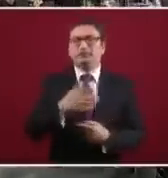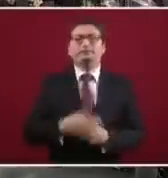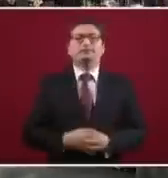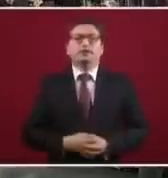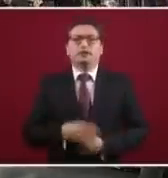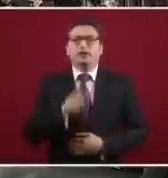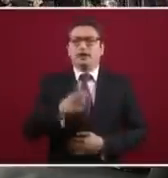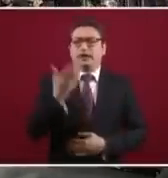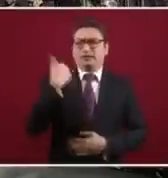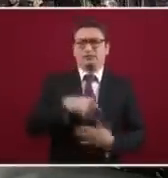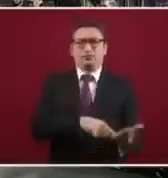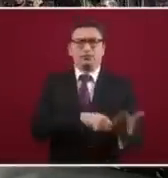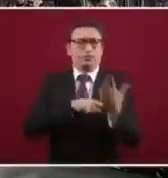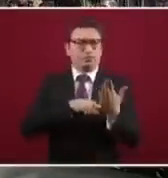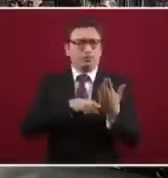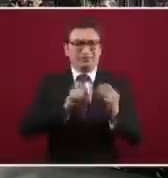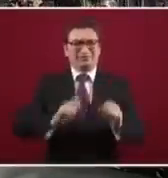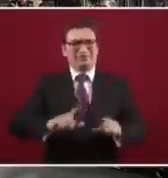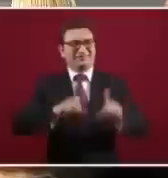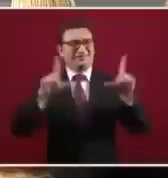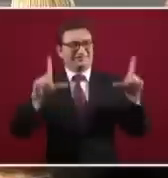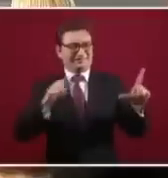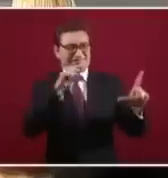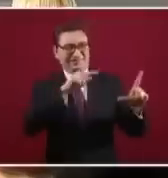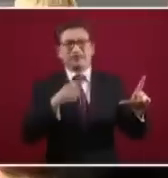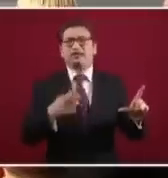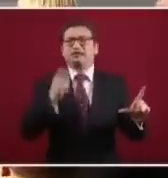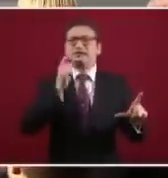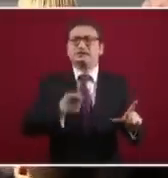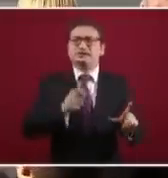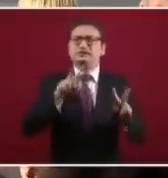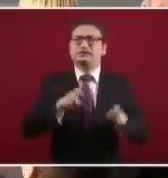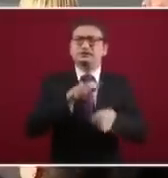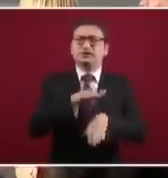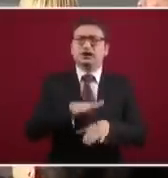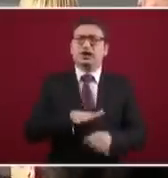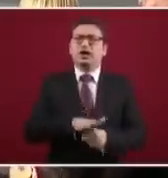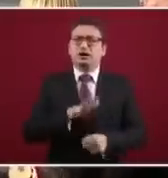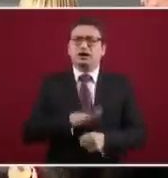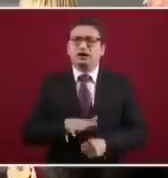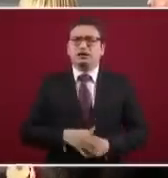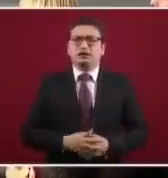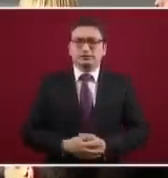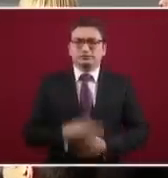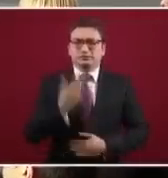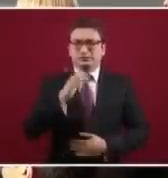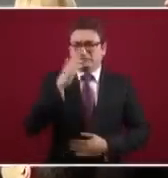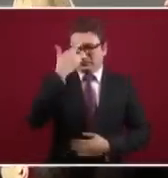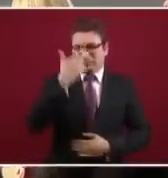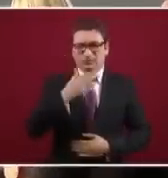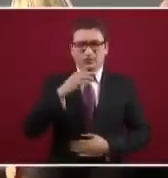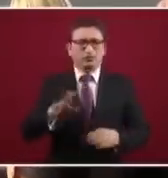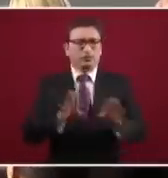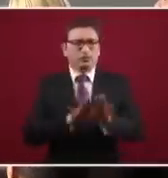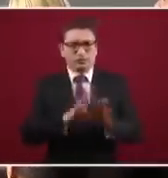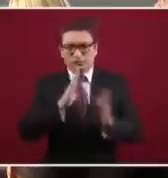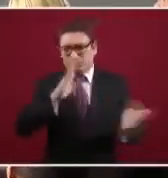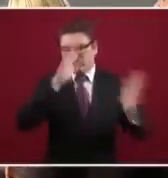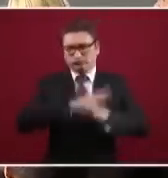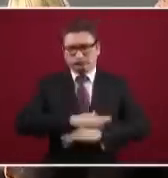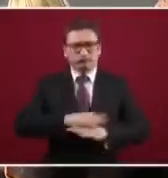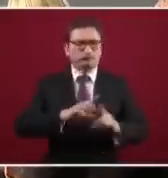estaba mostrándonos aquí en la pantalla acerca de la reconciliación nacional y todo esto,